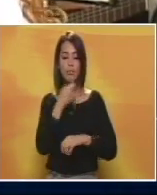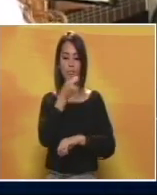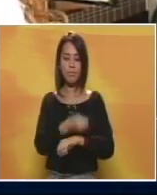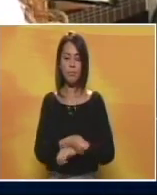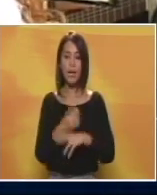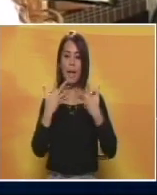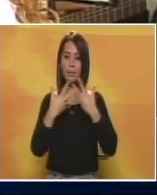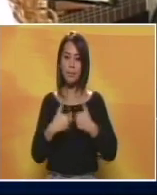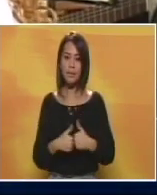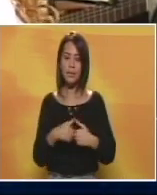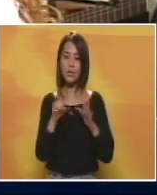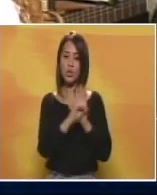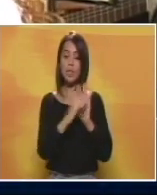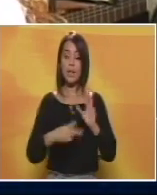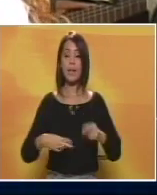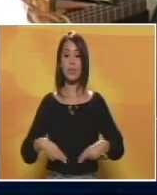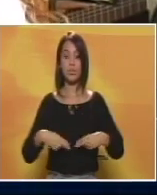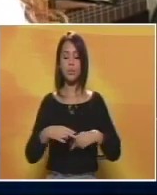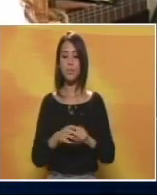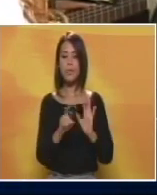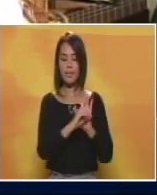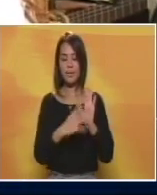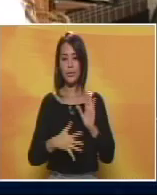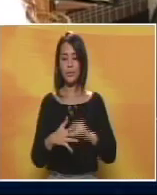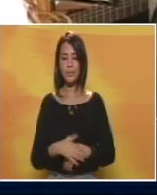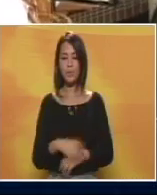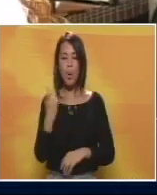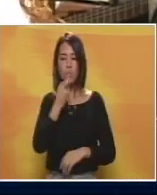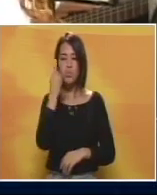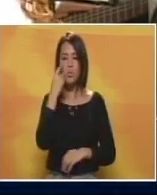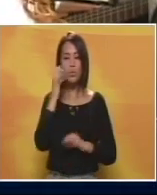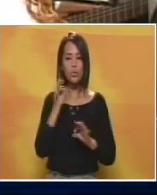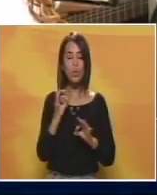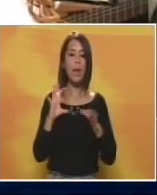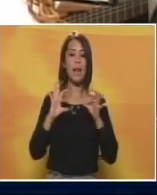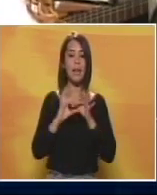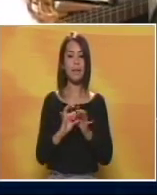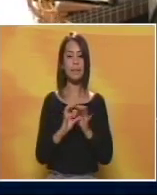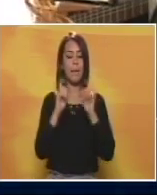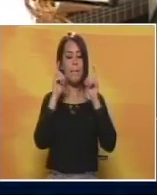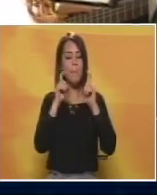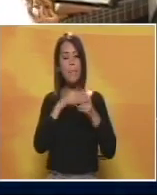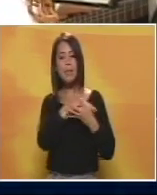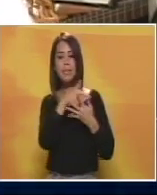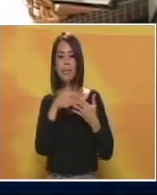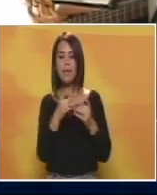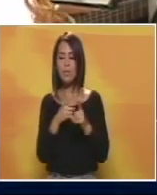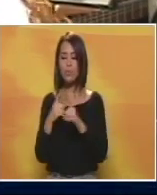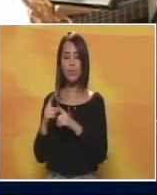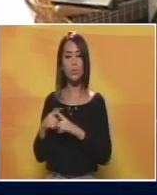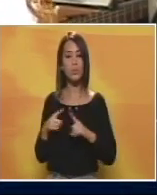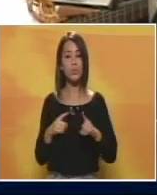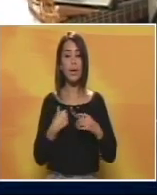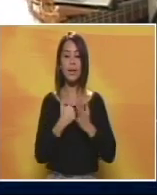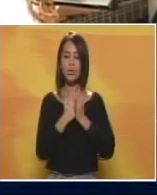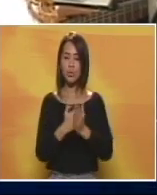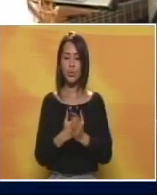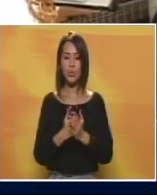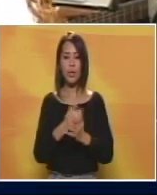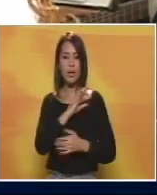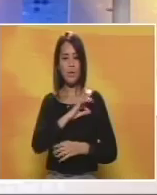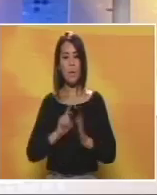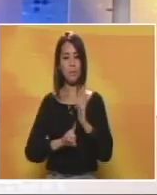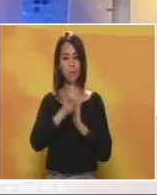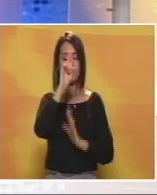como administración y derecho. Afirmó que continúan en búsqueda de alianzas para enseñar otros oficios que ayuden a su reinserción